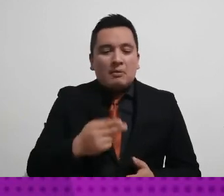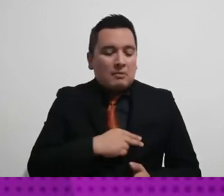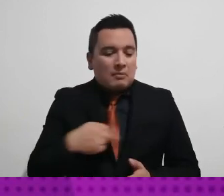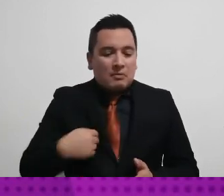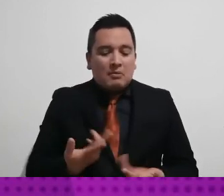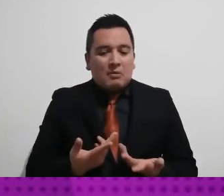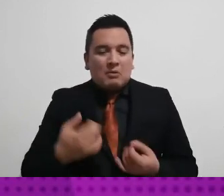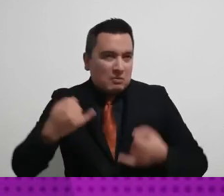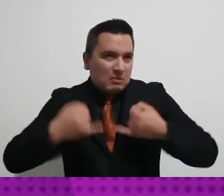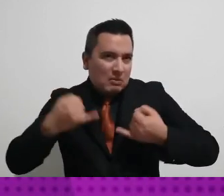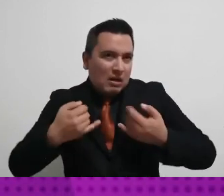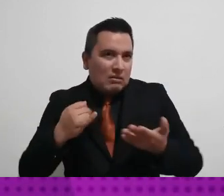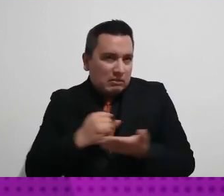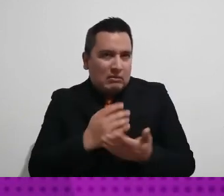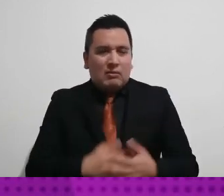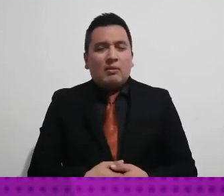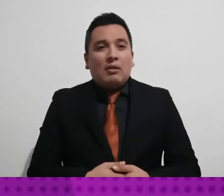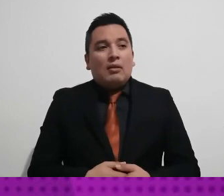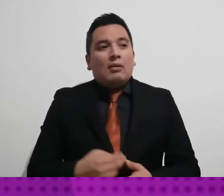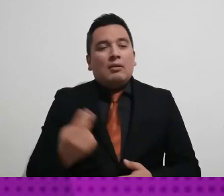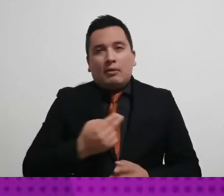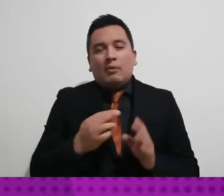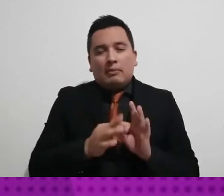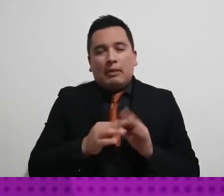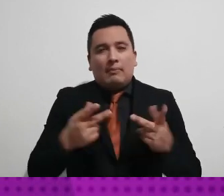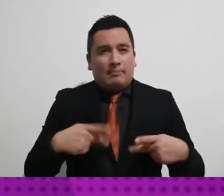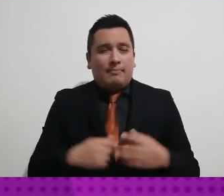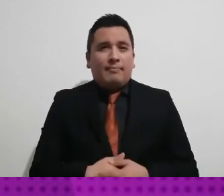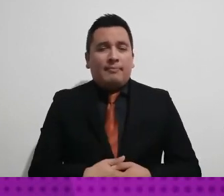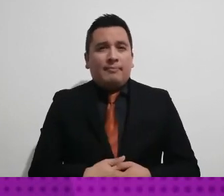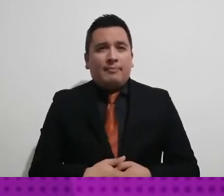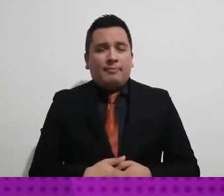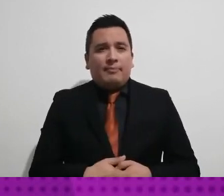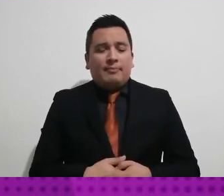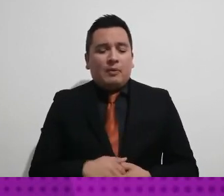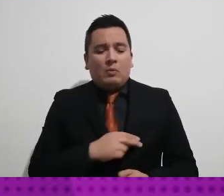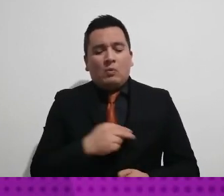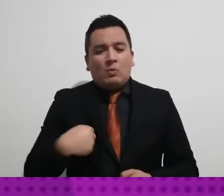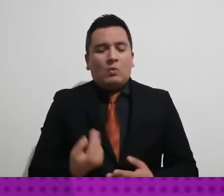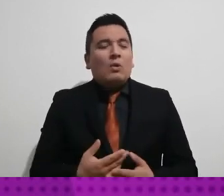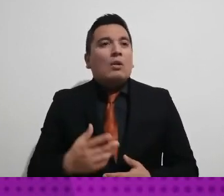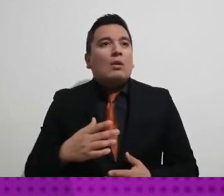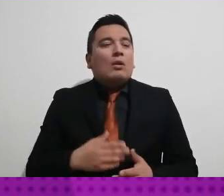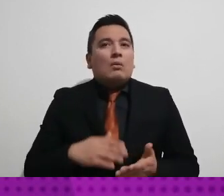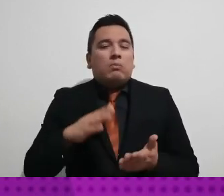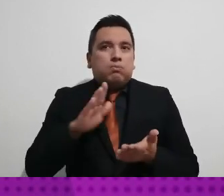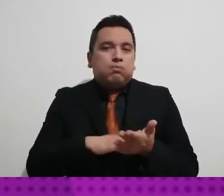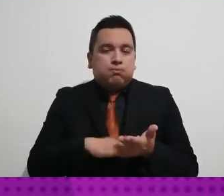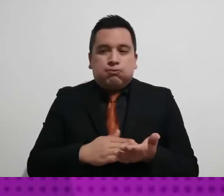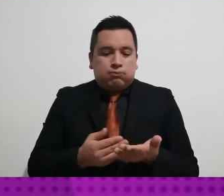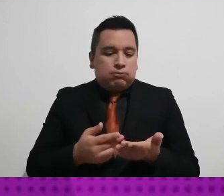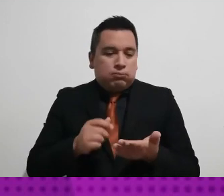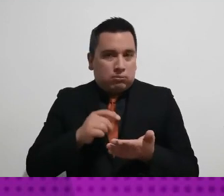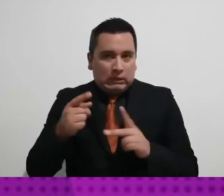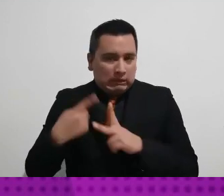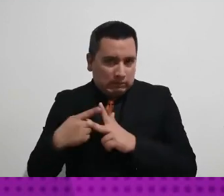validaciones que tenemos por parte de los tribunales electorales. Hay que decirle a la ciudadanía que una vez que nosotros entregamos las constancias